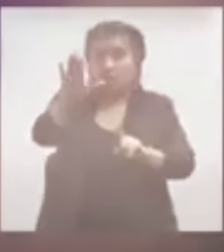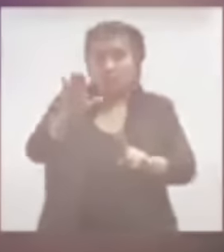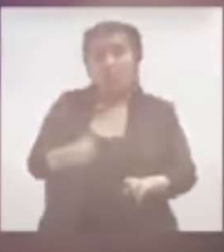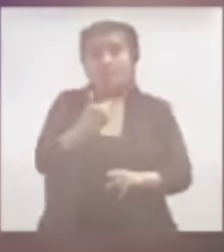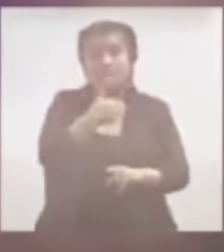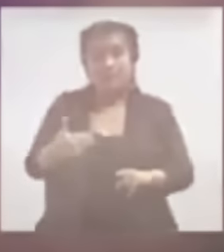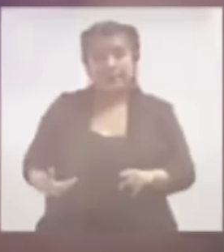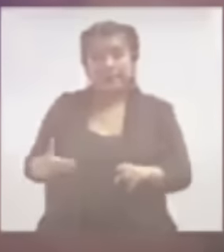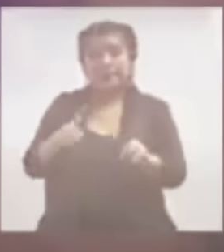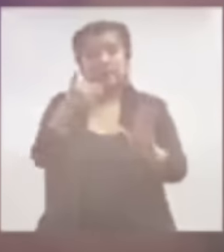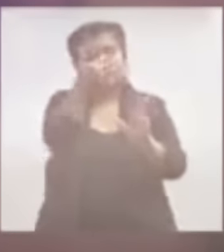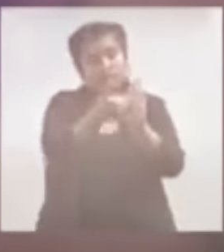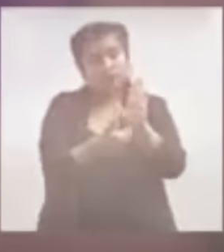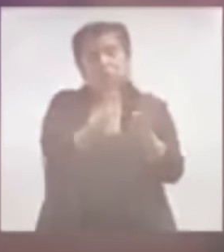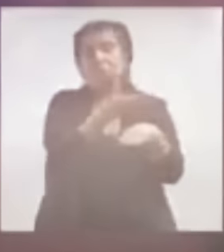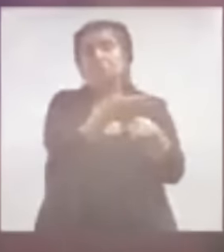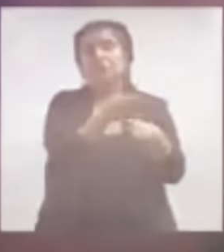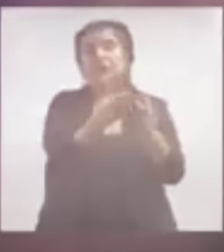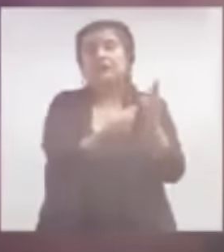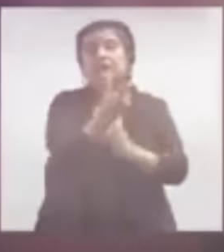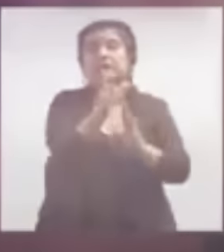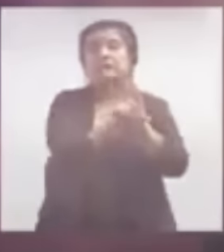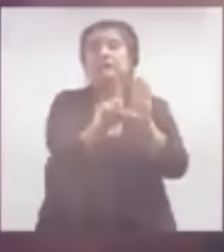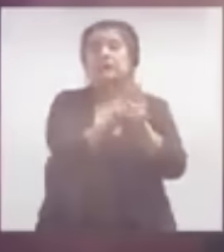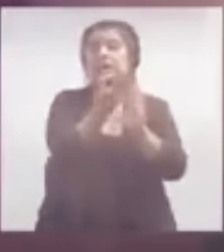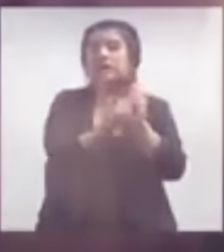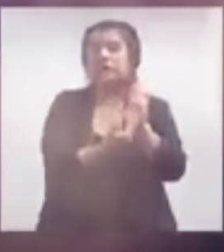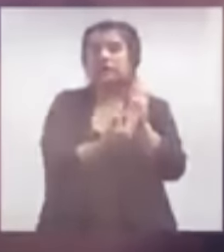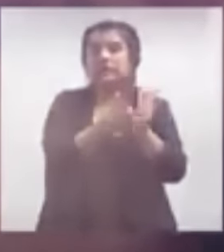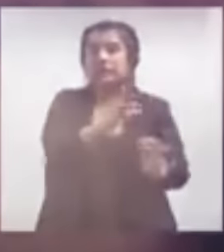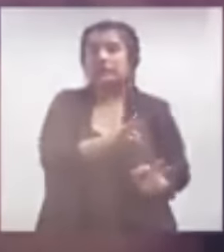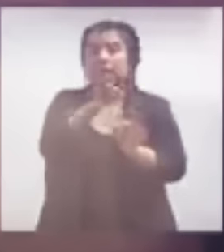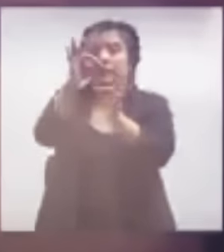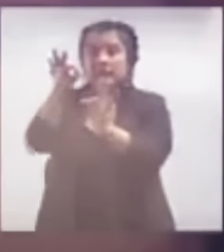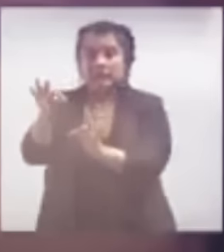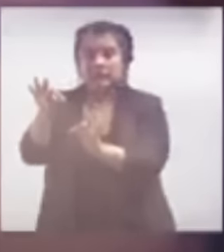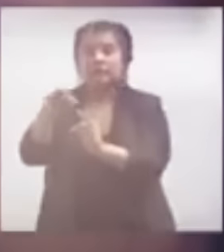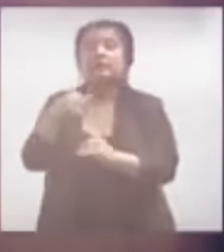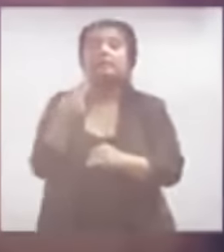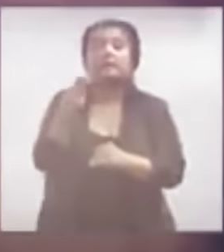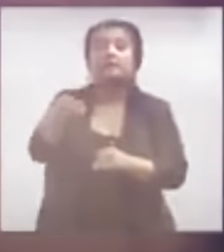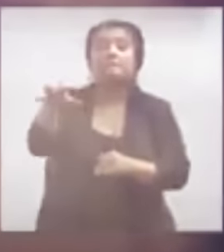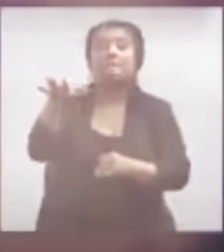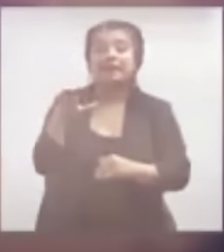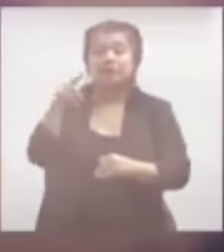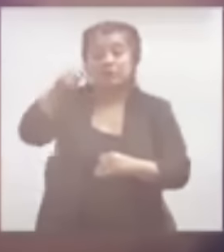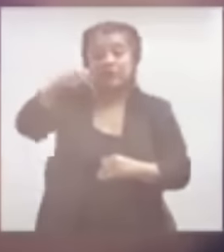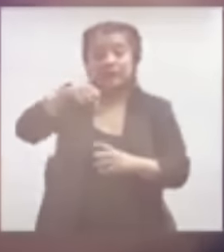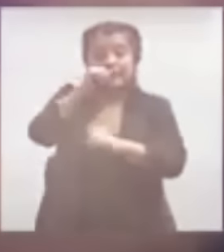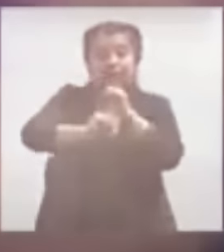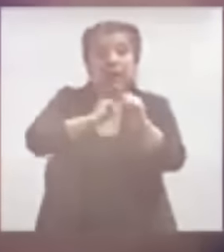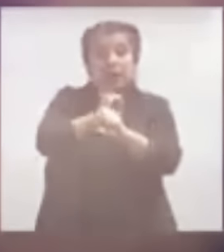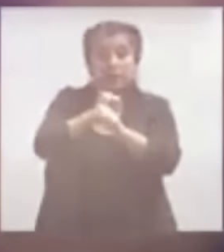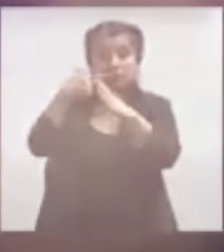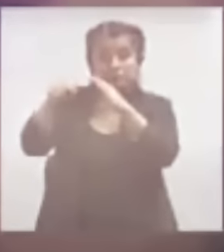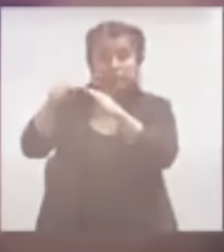no puso la iniciativa que la ingresamos desde marzo de este año para que